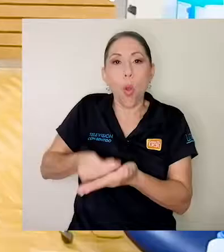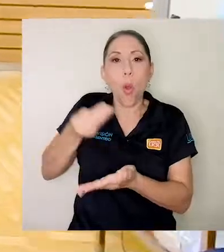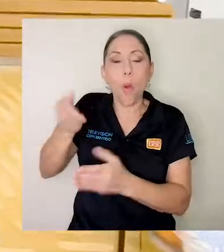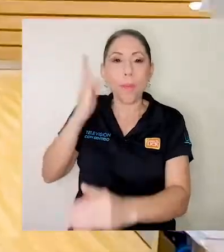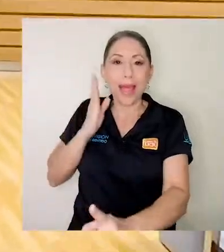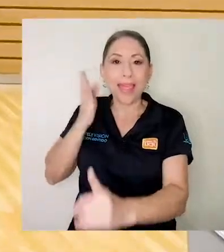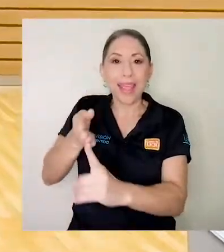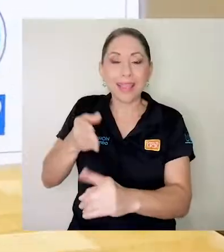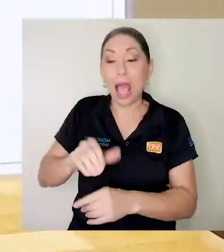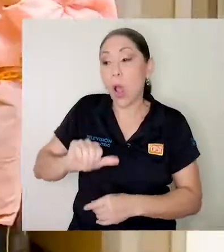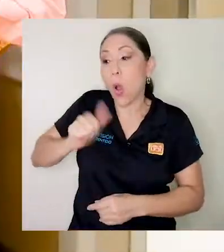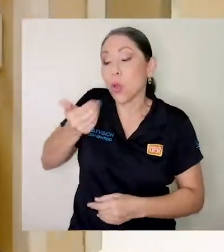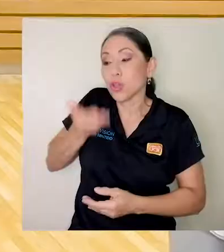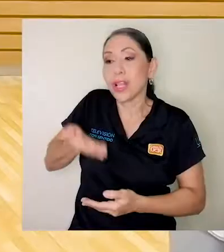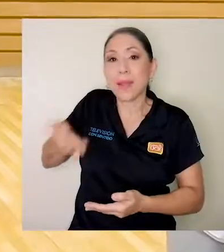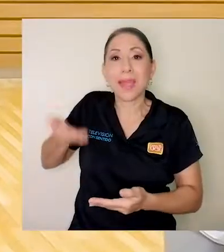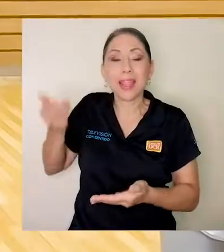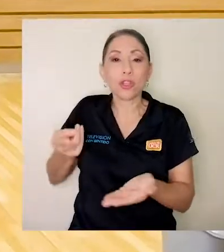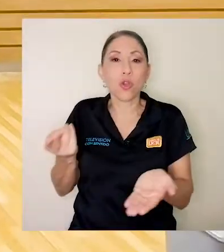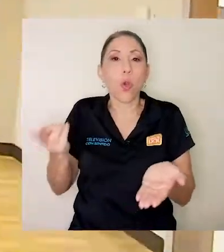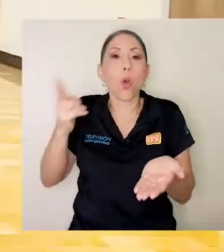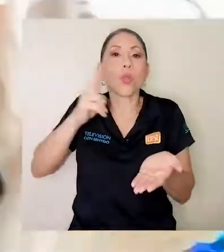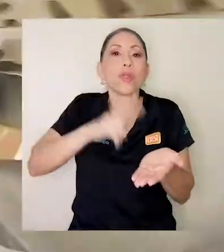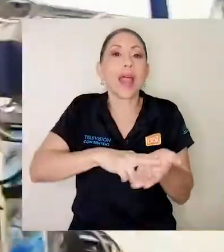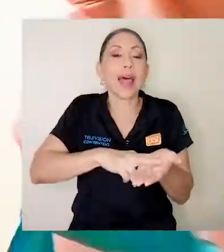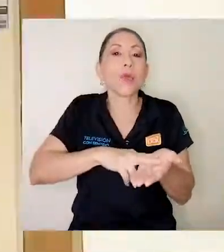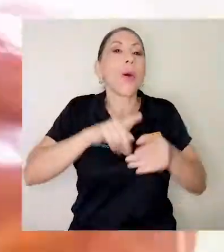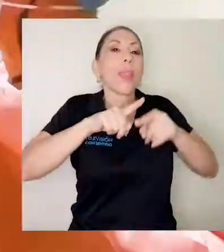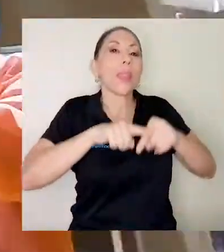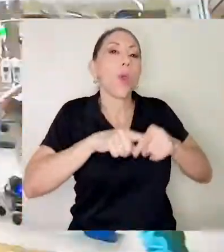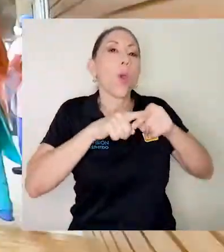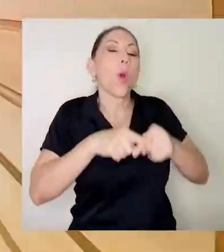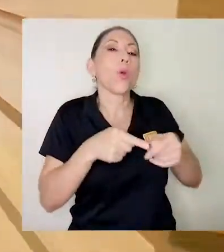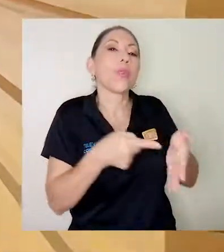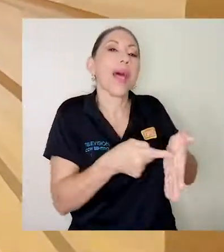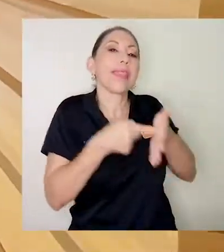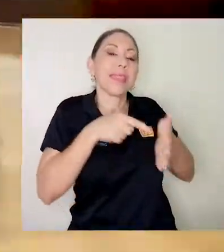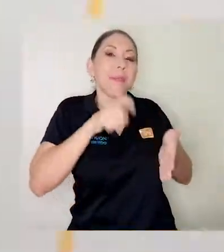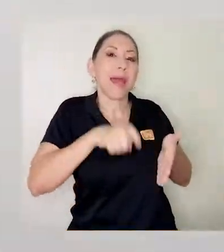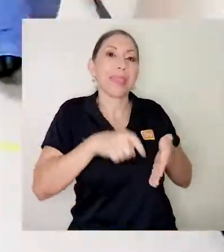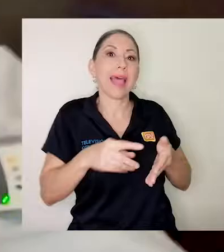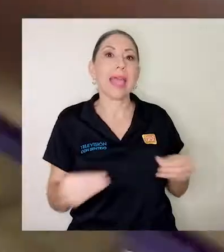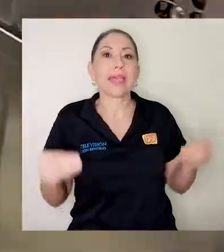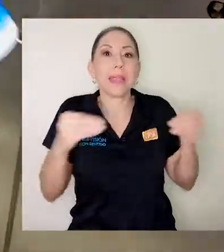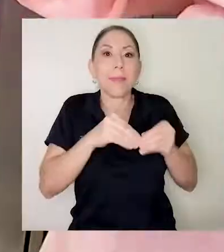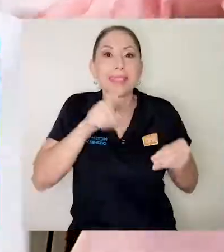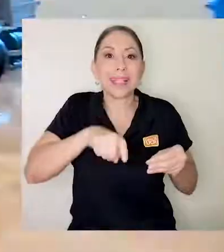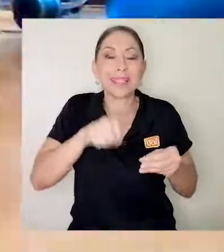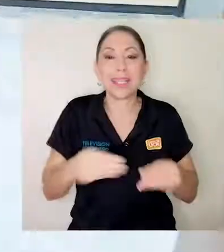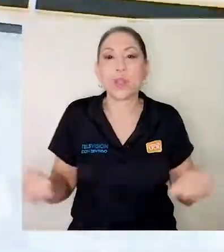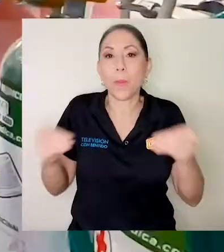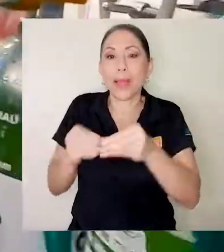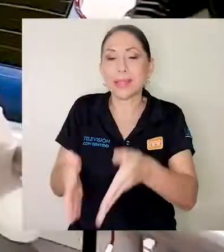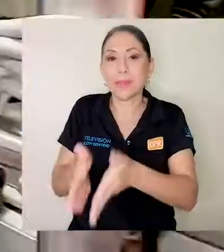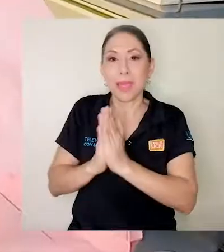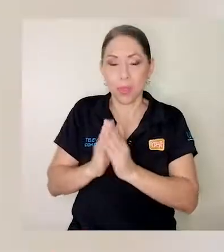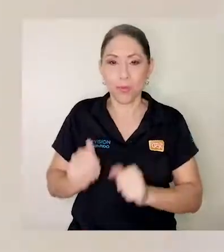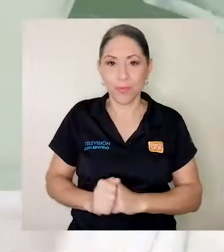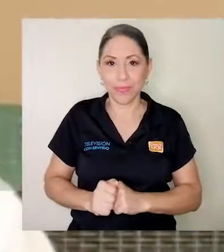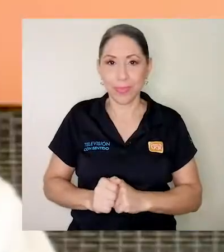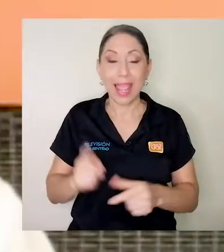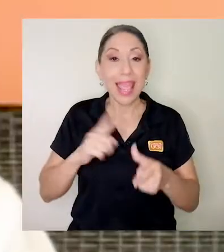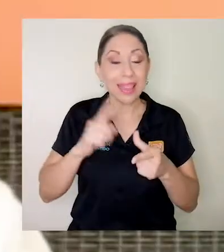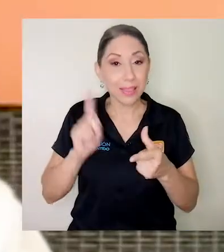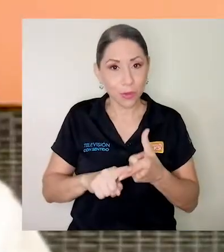Otros elementos están en contrato contra demanda. Más necesito, más pido, ¿verdad?